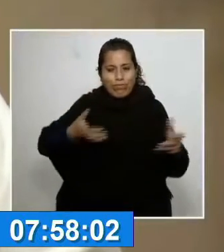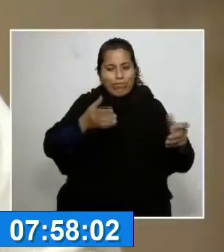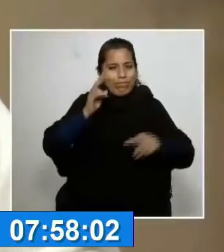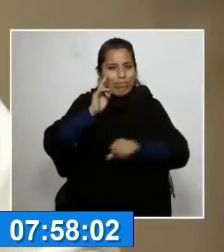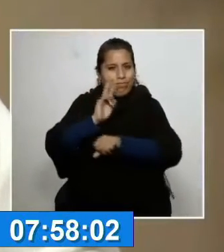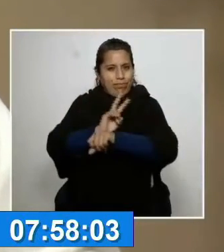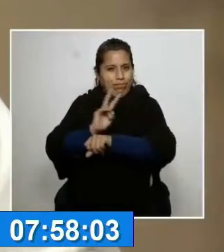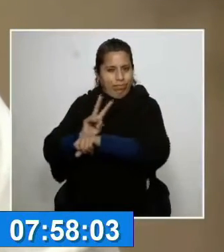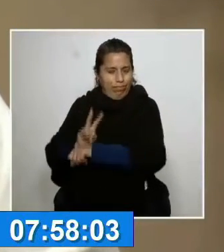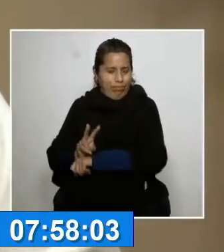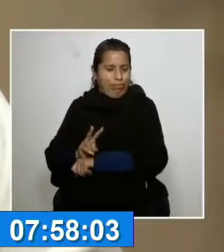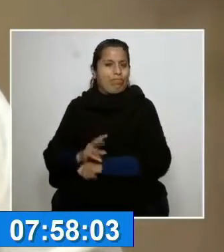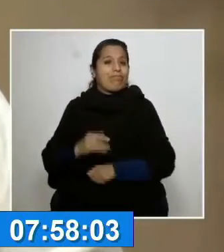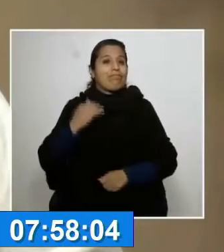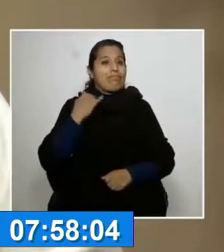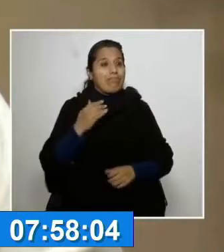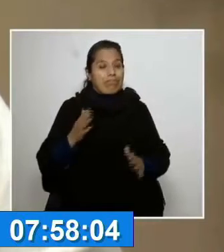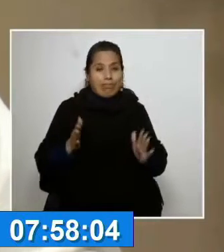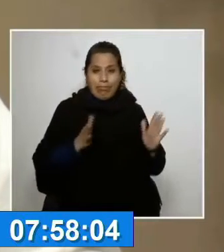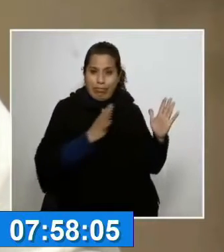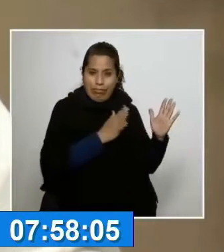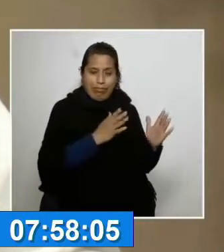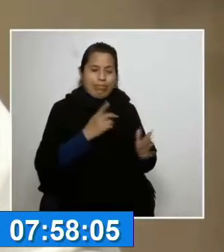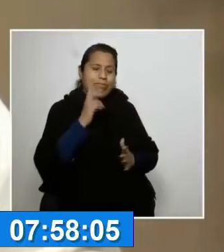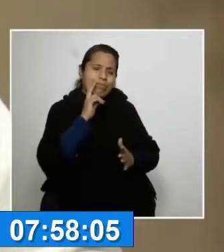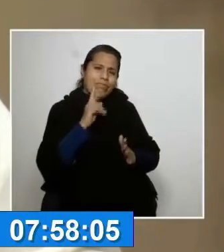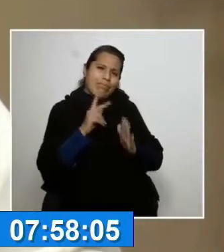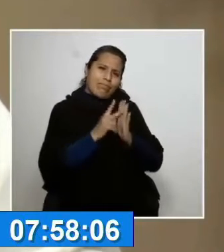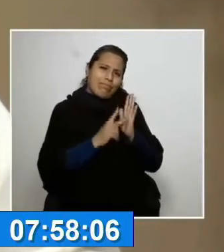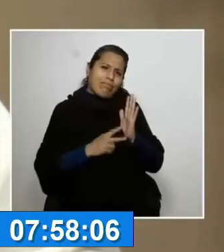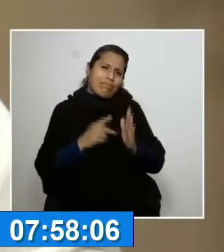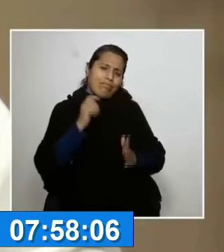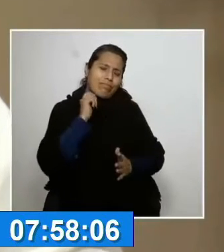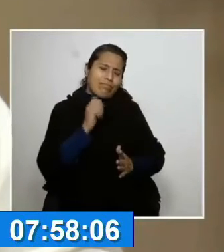también de carreteras, lo que yo le adelantaba. Jorge